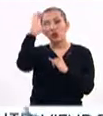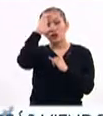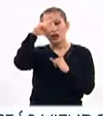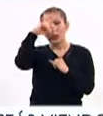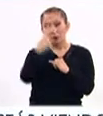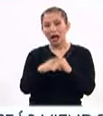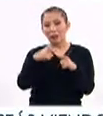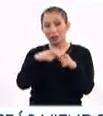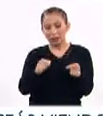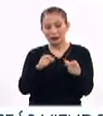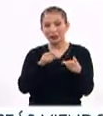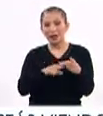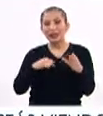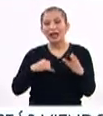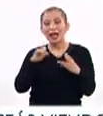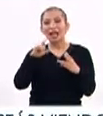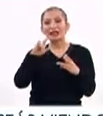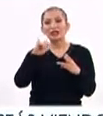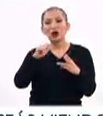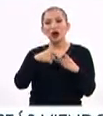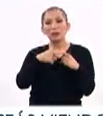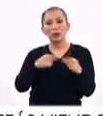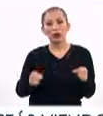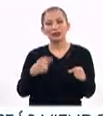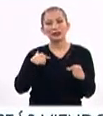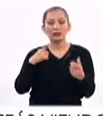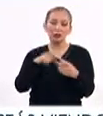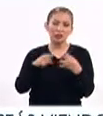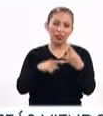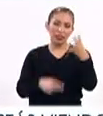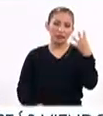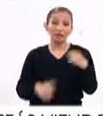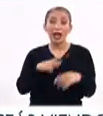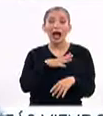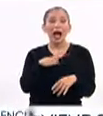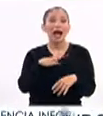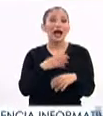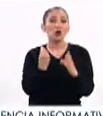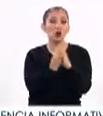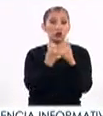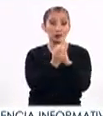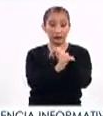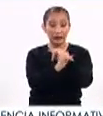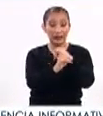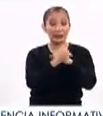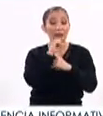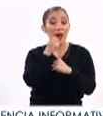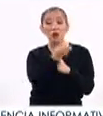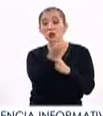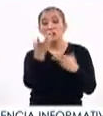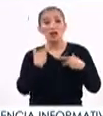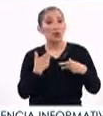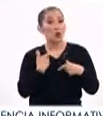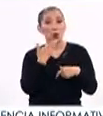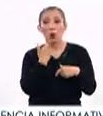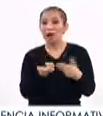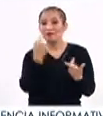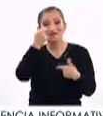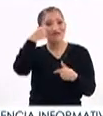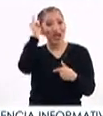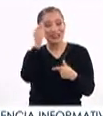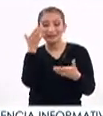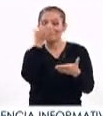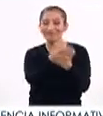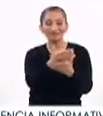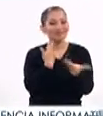Cultural Mexicano-Japonés y el Liceo Mexicano-Japonés, entre otros. Además, hay cursos en línea para aquellas personas que no tienen la facilidad